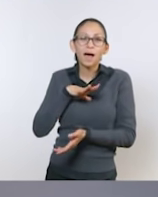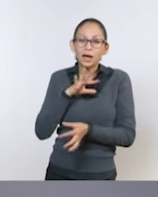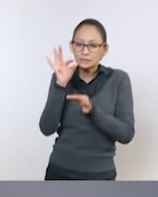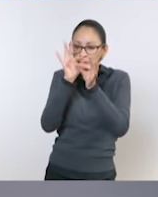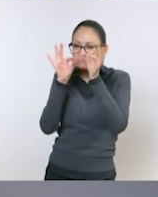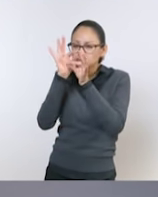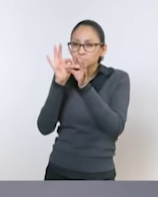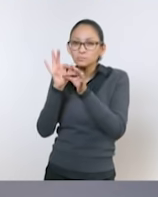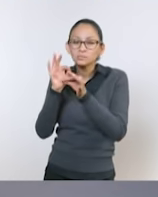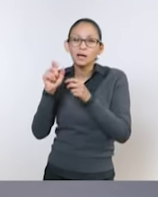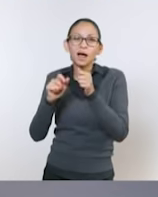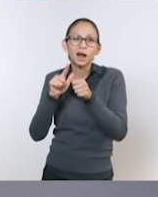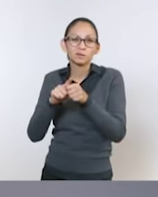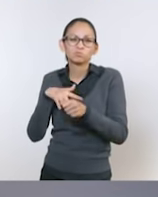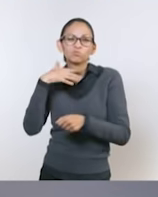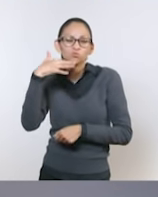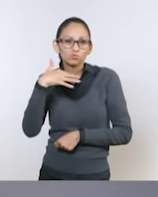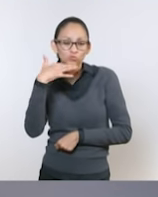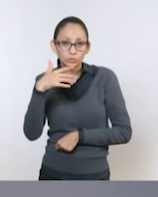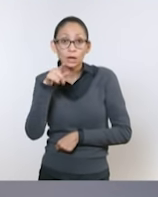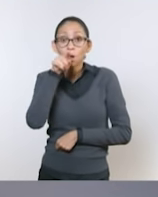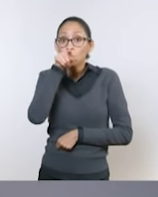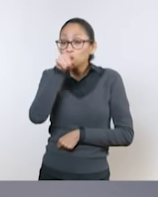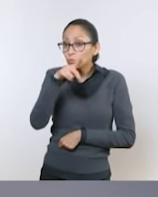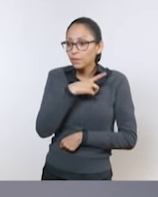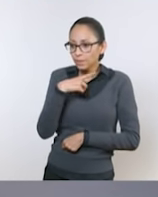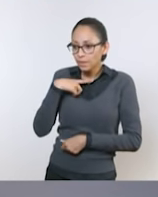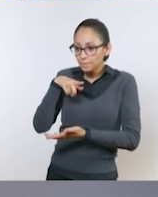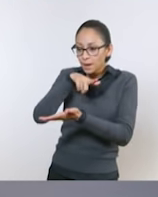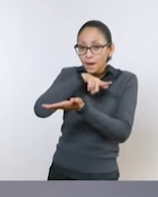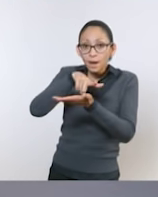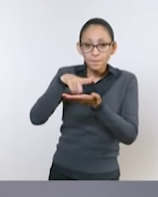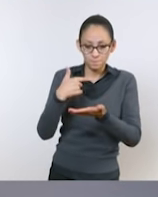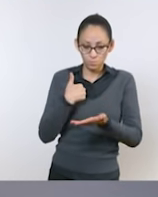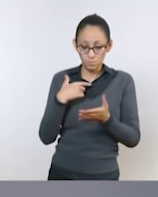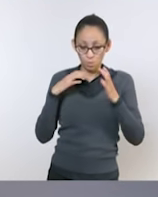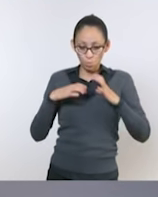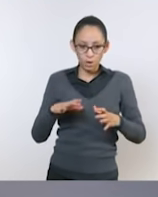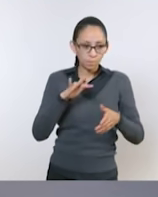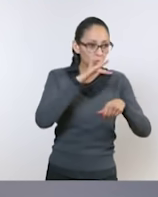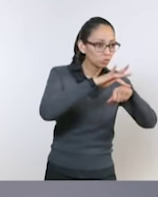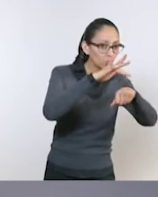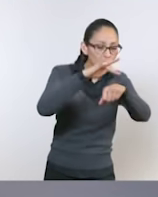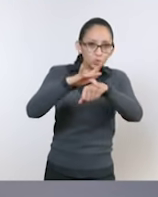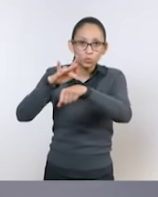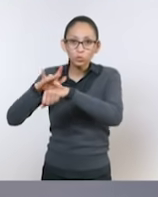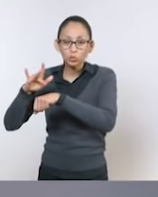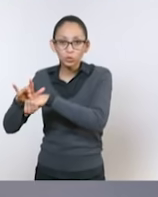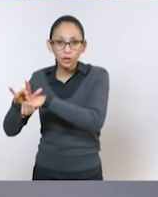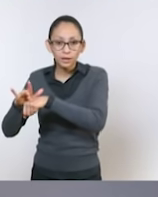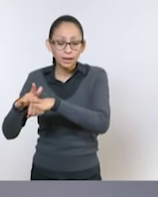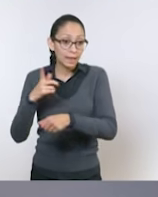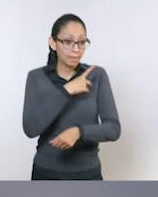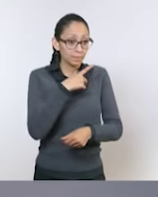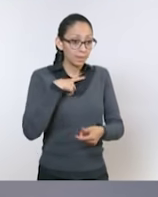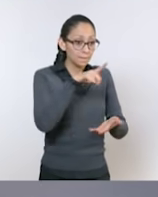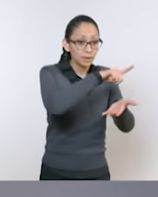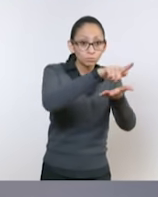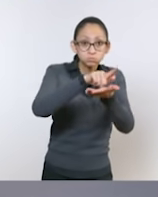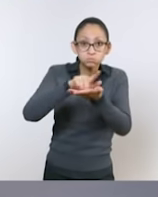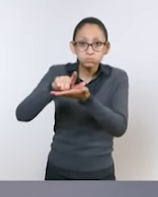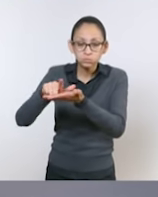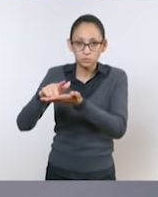en donde encontramos más gérmenes. Limpia todas las cosas que toca tu cuerpo